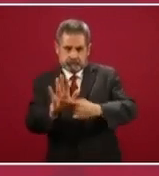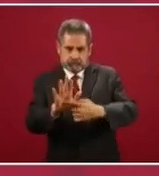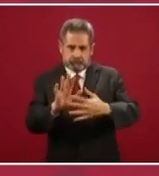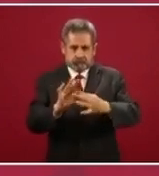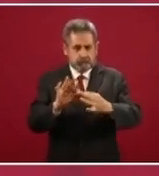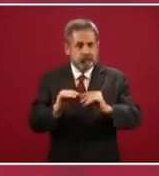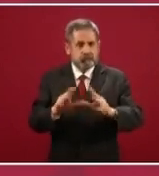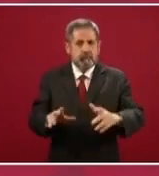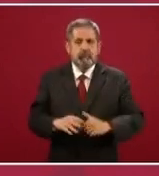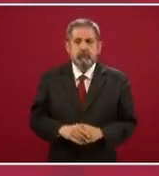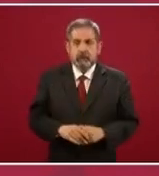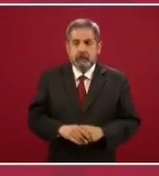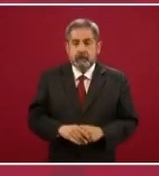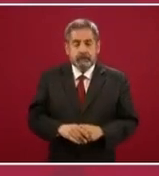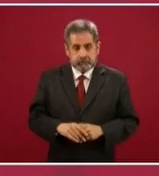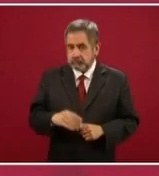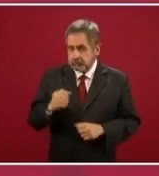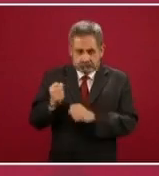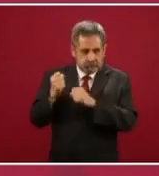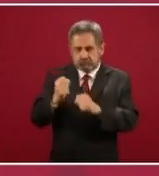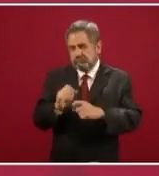O sea, fuerte,